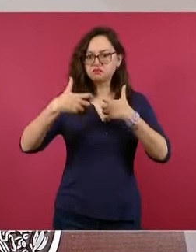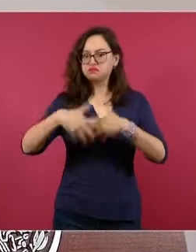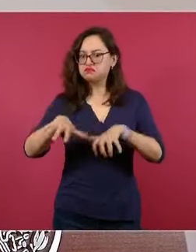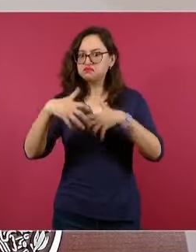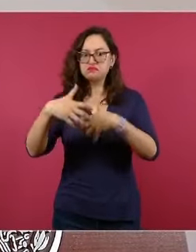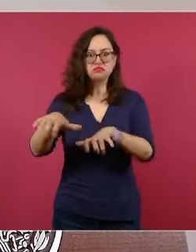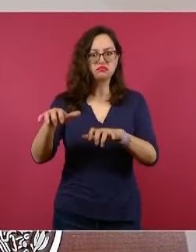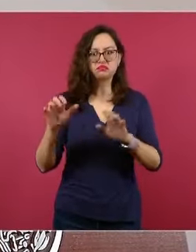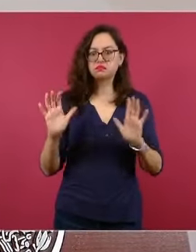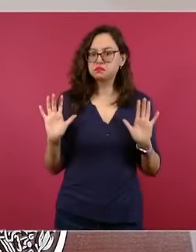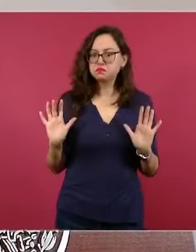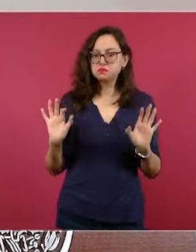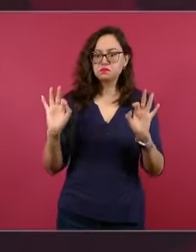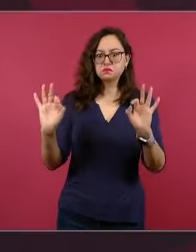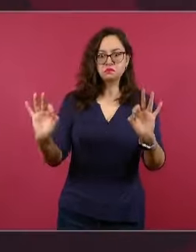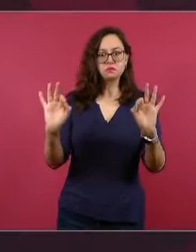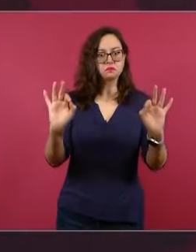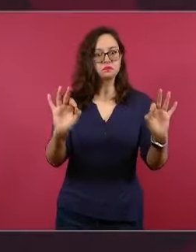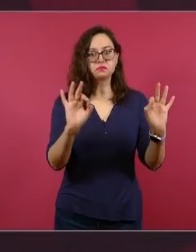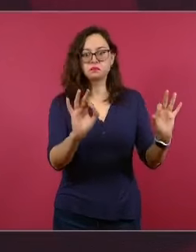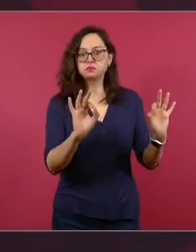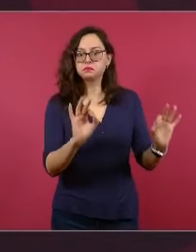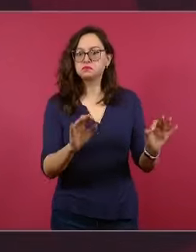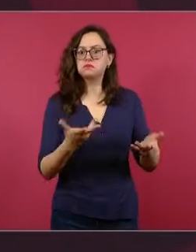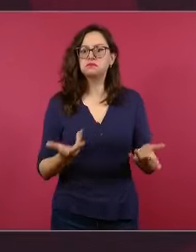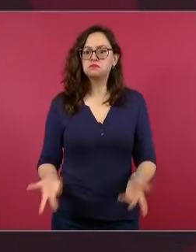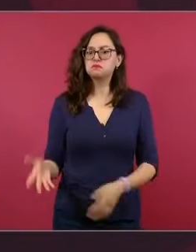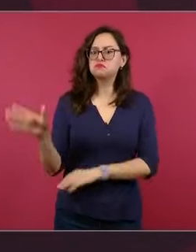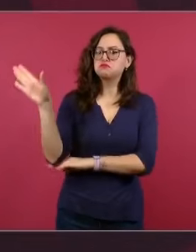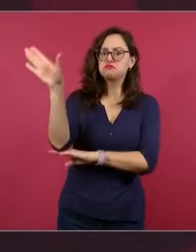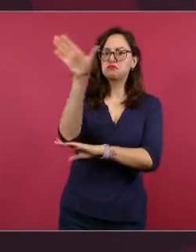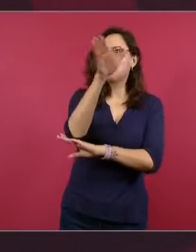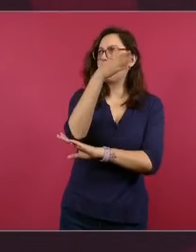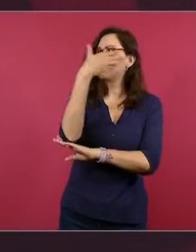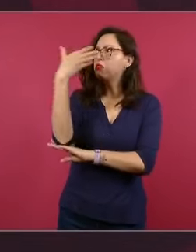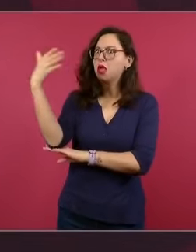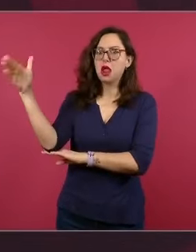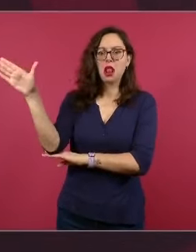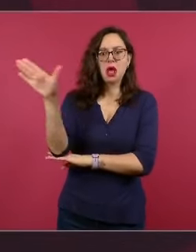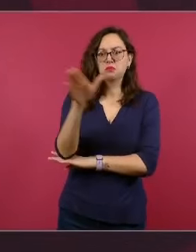manifestantes se logró isar la bandera nacional